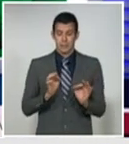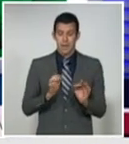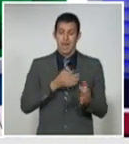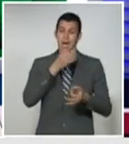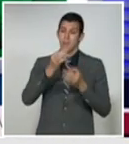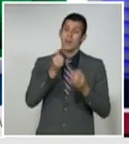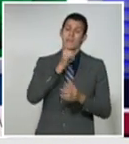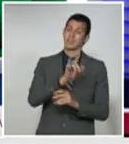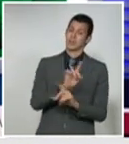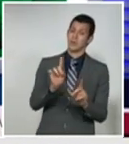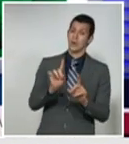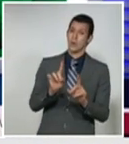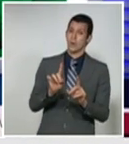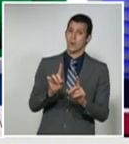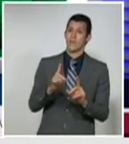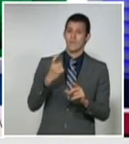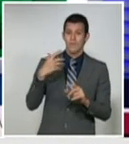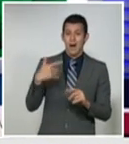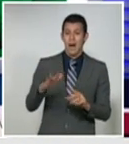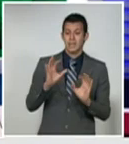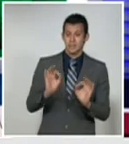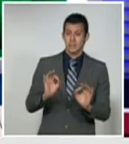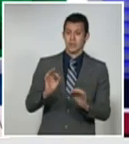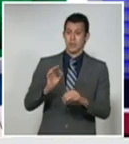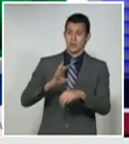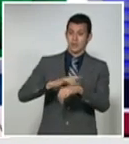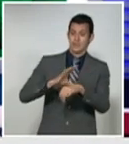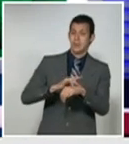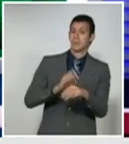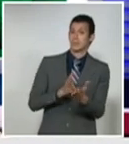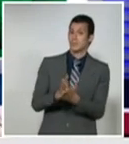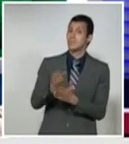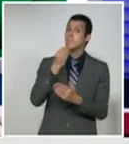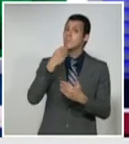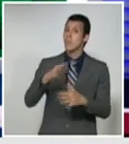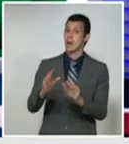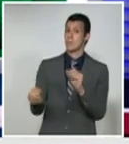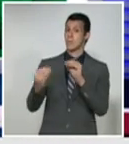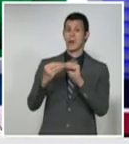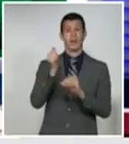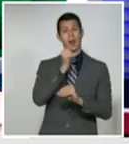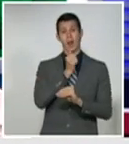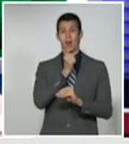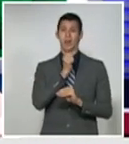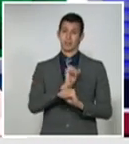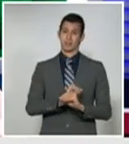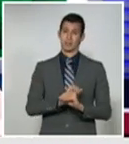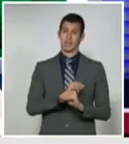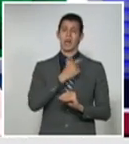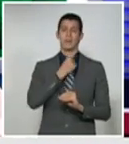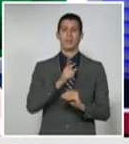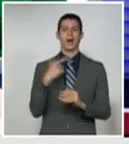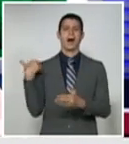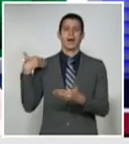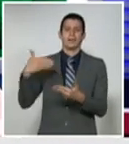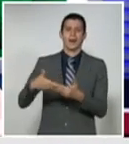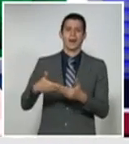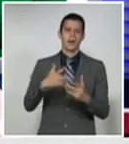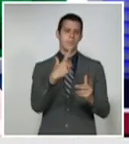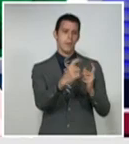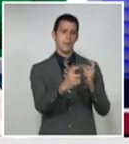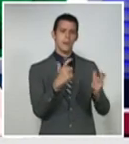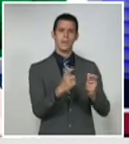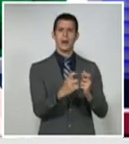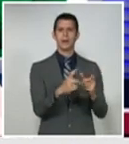elevado. Todavía, primero porque el porciento de población que se ha inmunizado aún es pequeño,